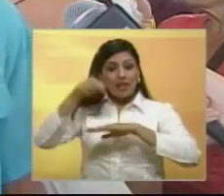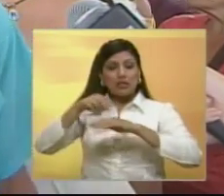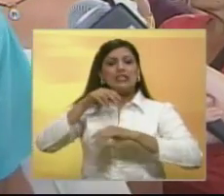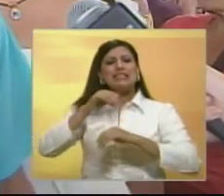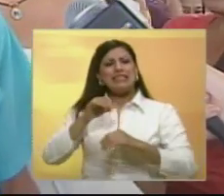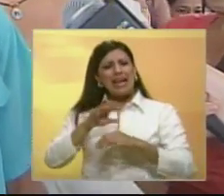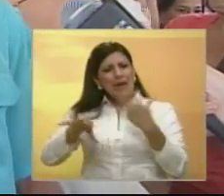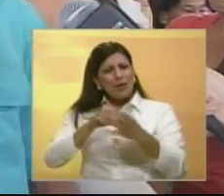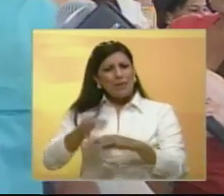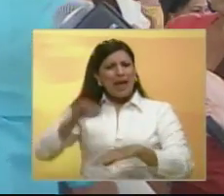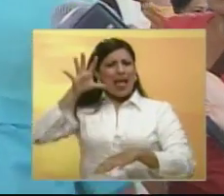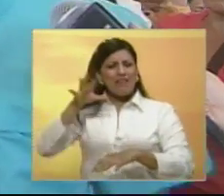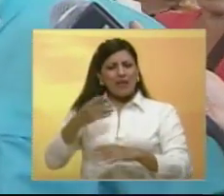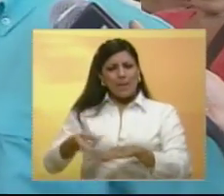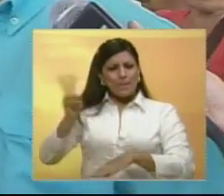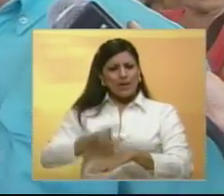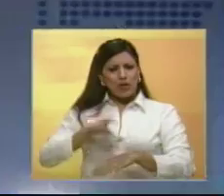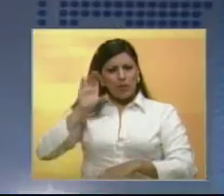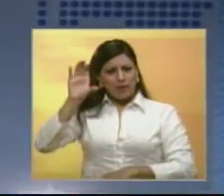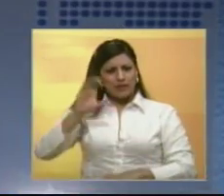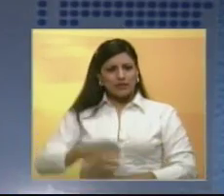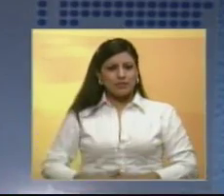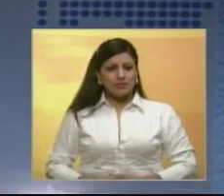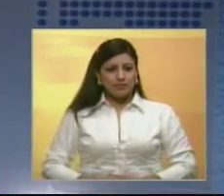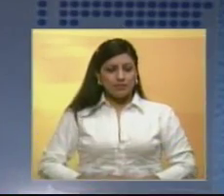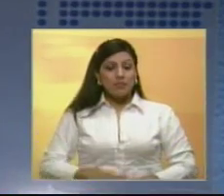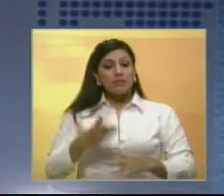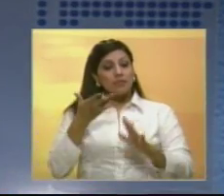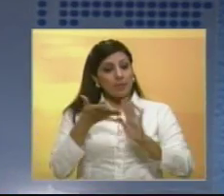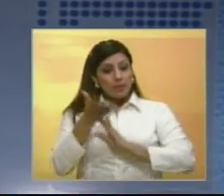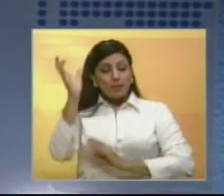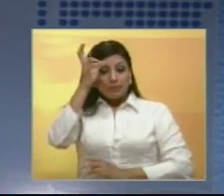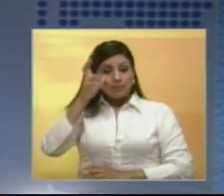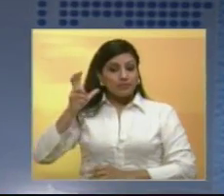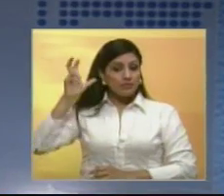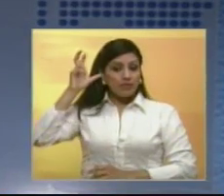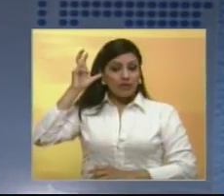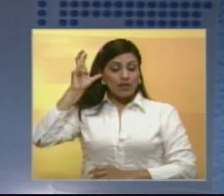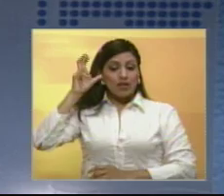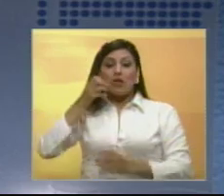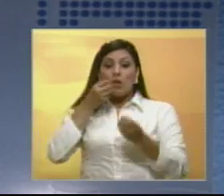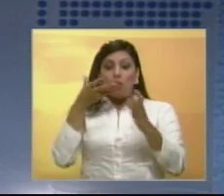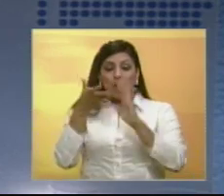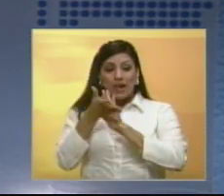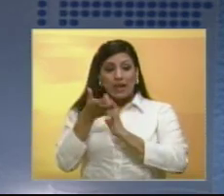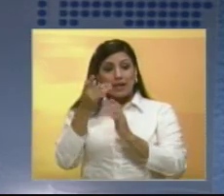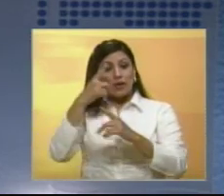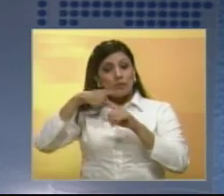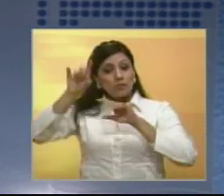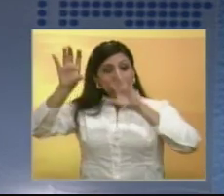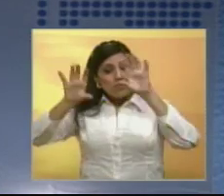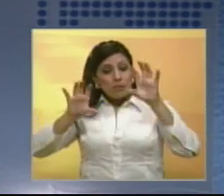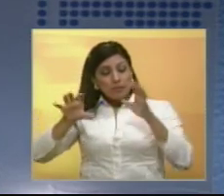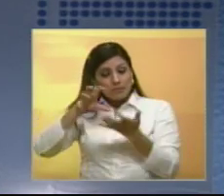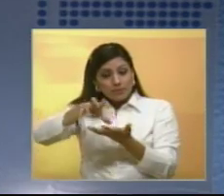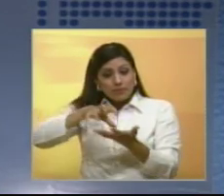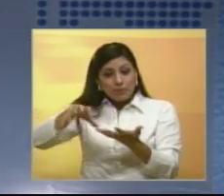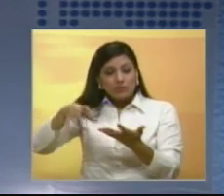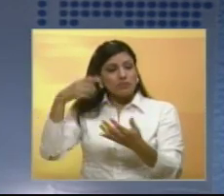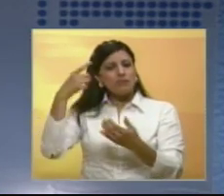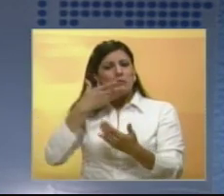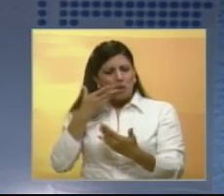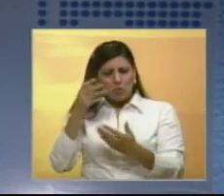crisis se agravará aún más en el país. La canciller Delcy Rodríguez dijo que alianzas regionales ofrecen un